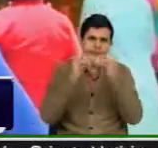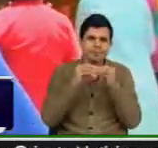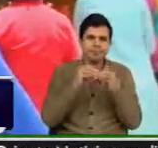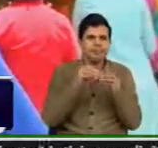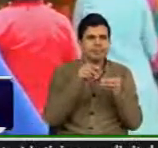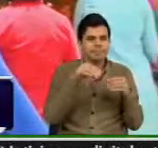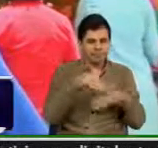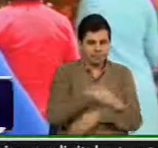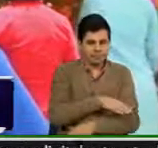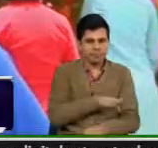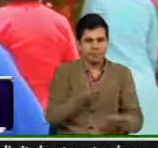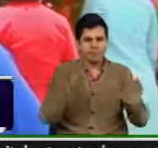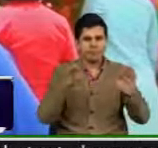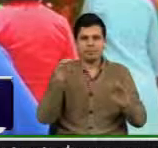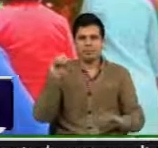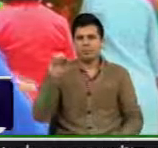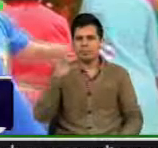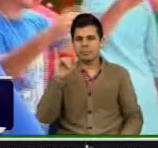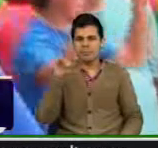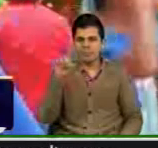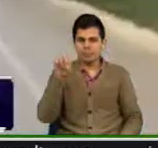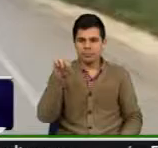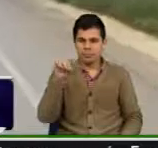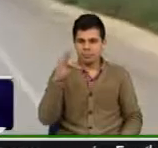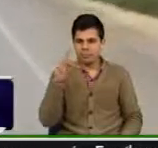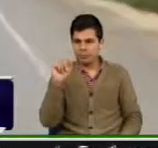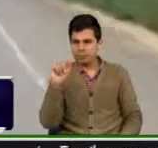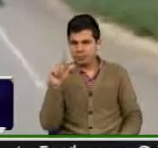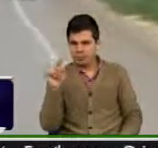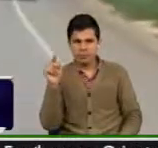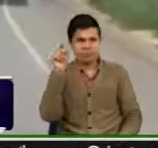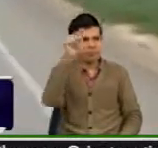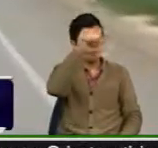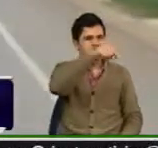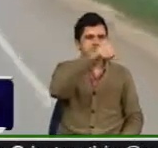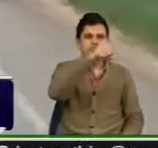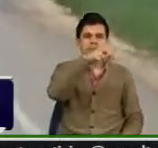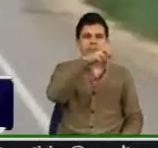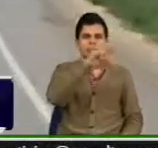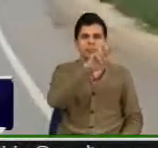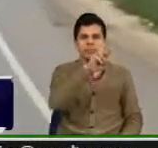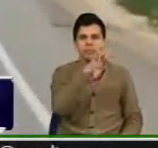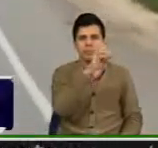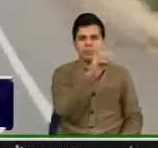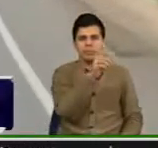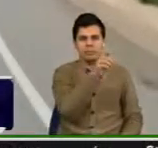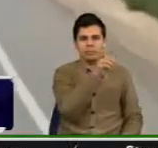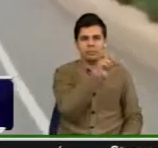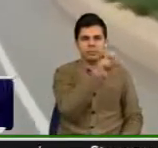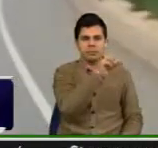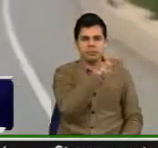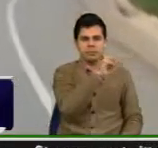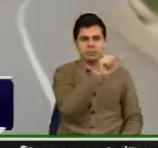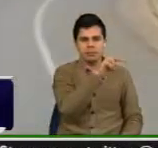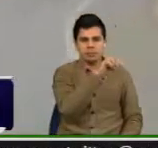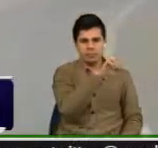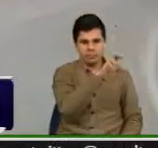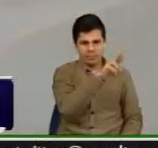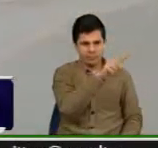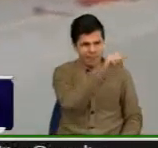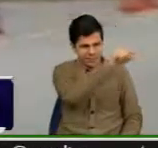intercambiador del anillo vial occidental con la vía que nos conduce a Puerto Santander, allá no se va a hacer un deprimido, pero se va a hacer una glorieta ampliada para que